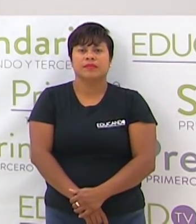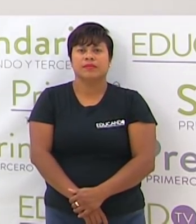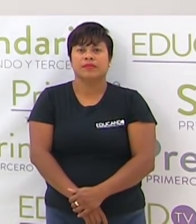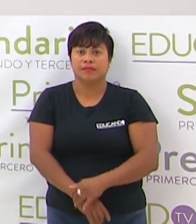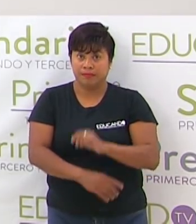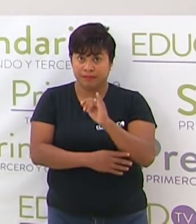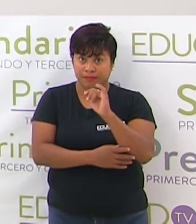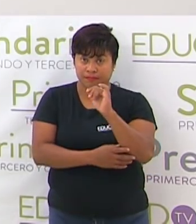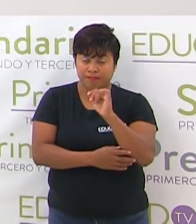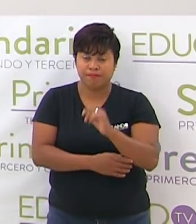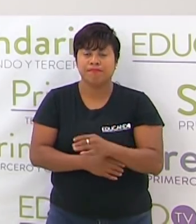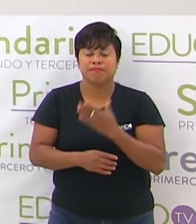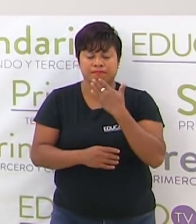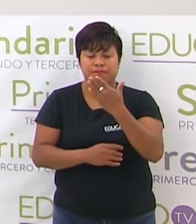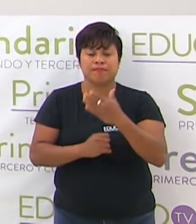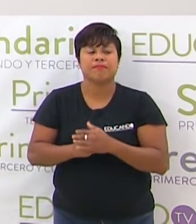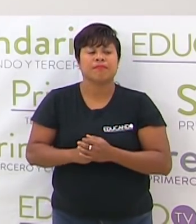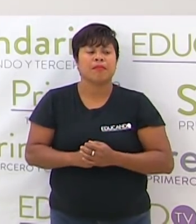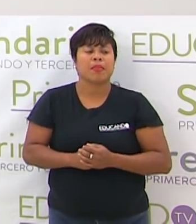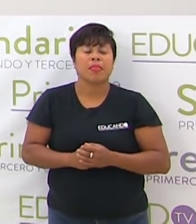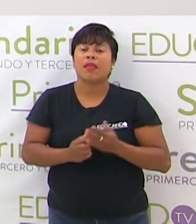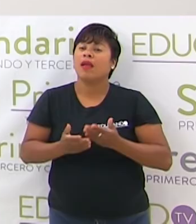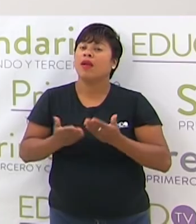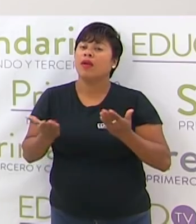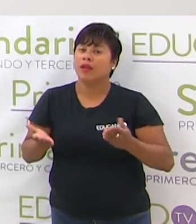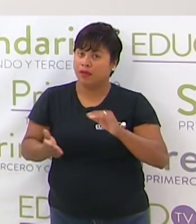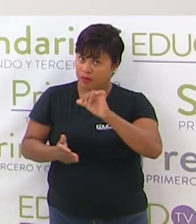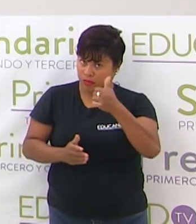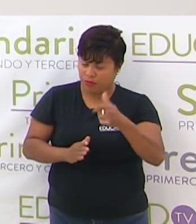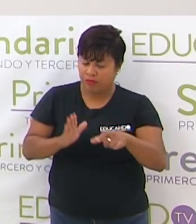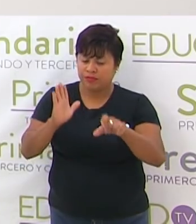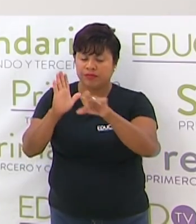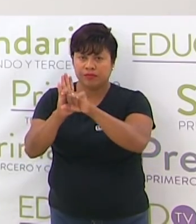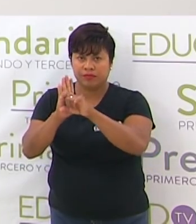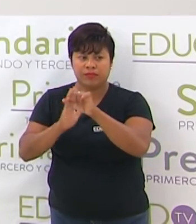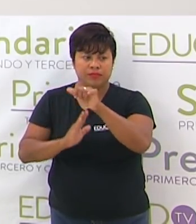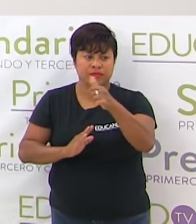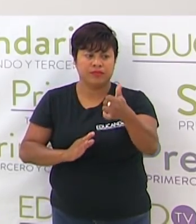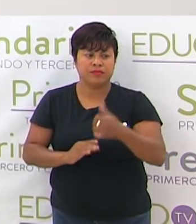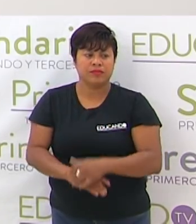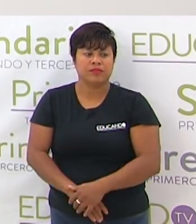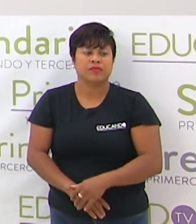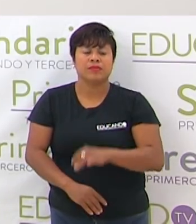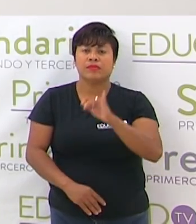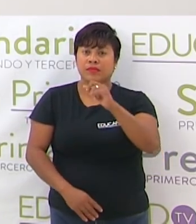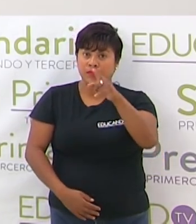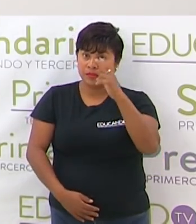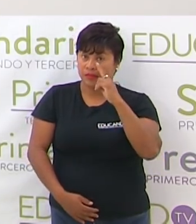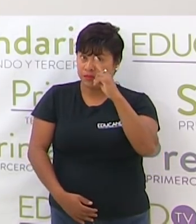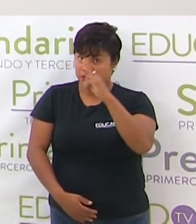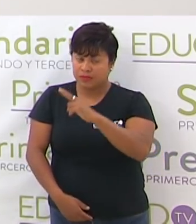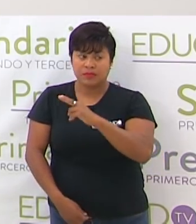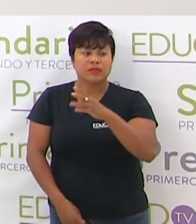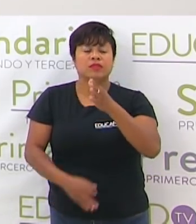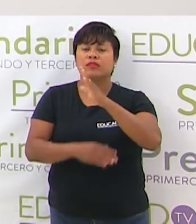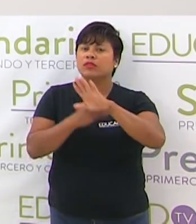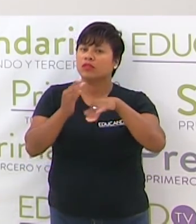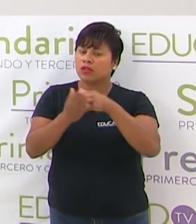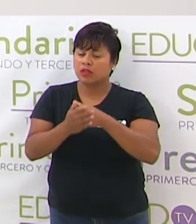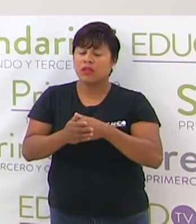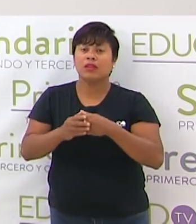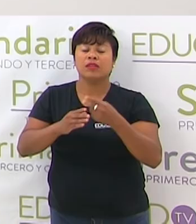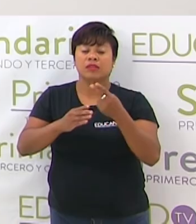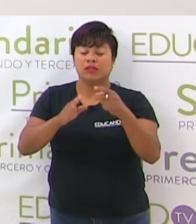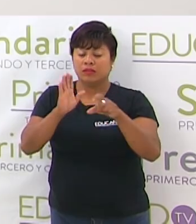centímetros. ¿Sí? Bien, vamos a ver otra figura. Y si tú te das cuenta, casi todas